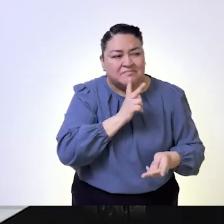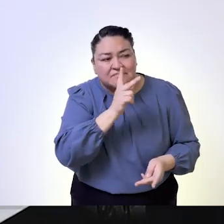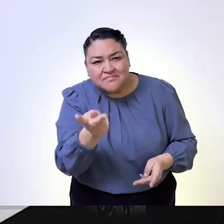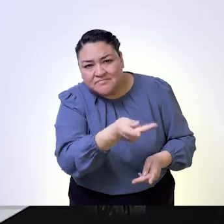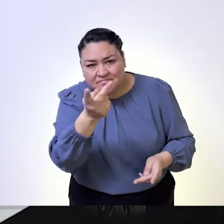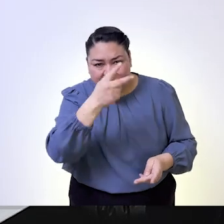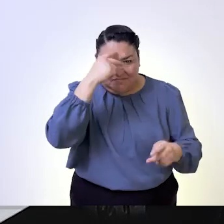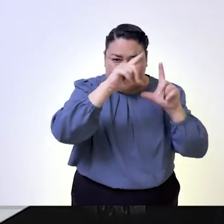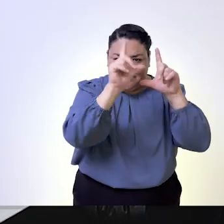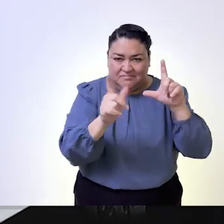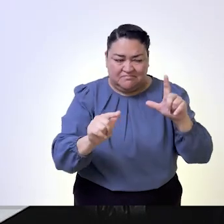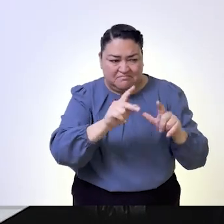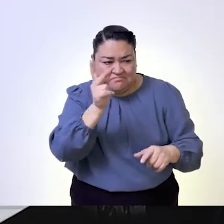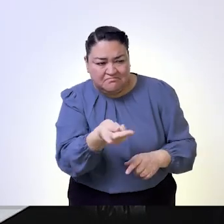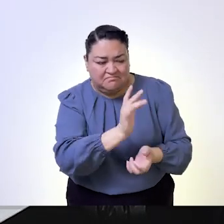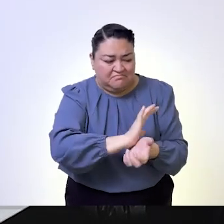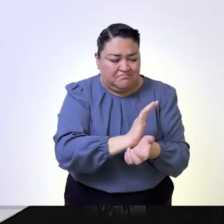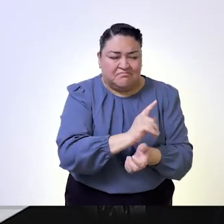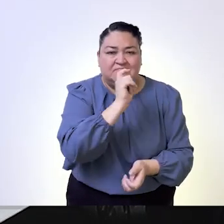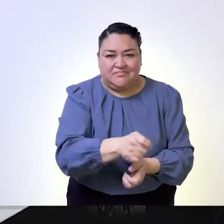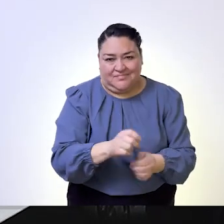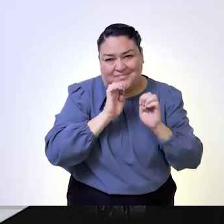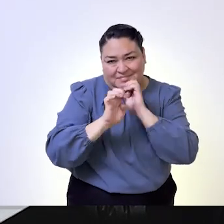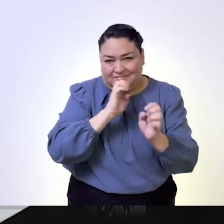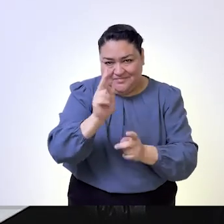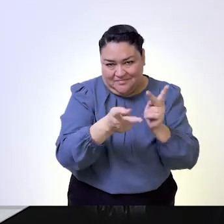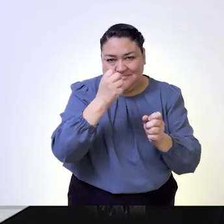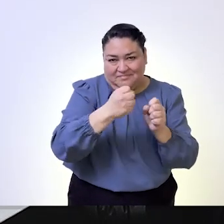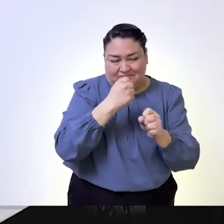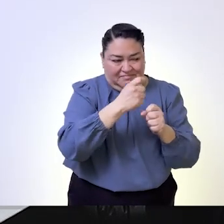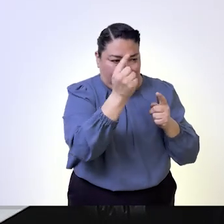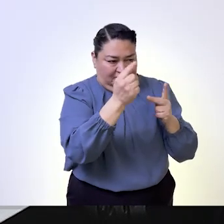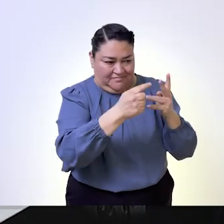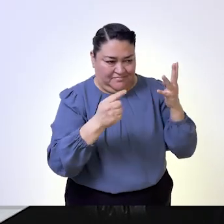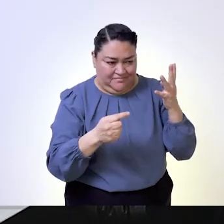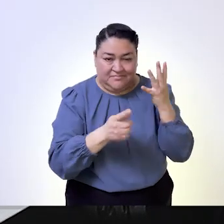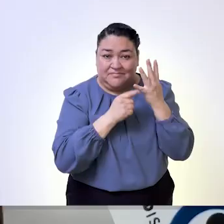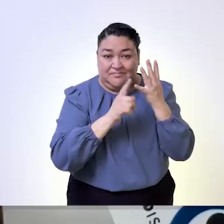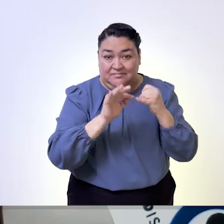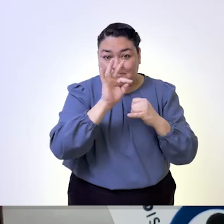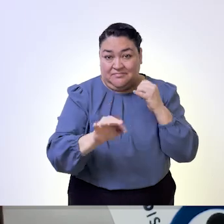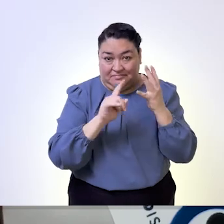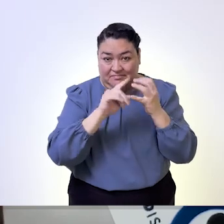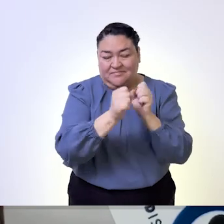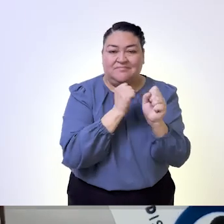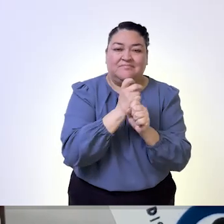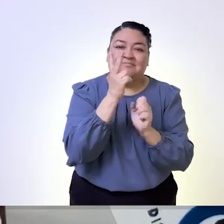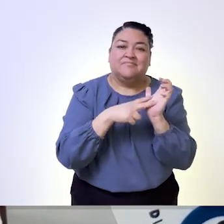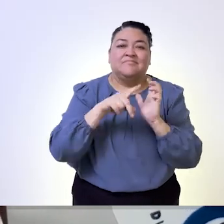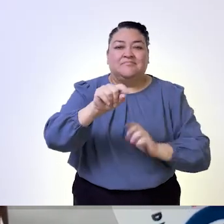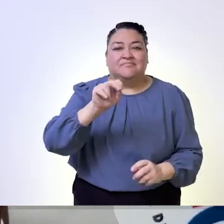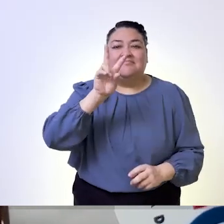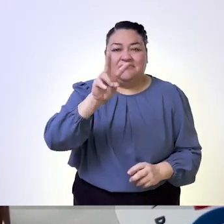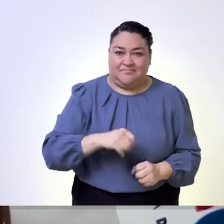o encuestas, como la Encuesta Nacional sobre Discriminación en México, en sus diferentes ediciones, la más reciente, la del año